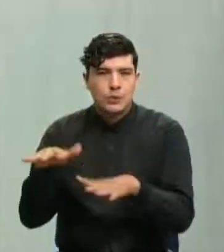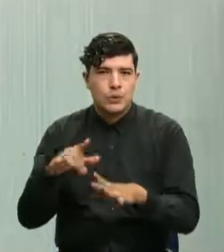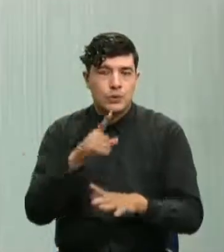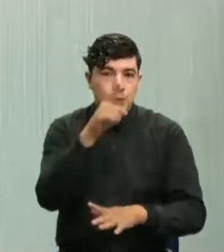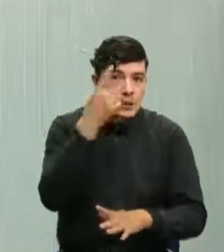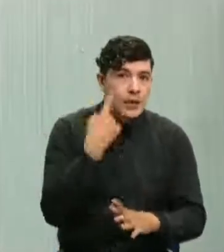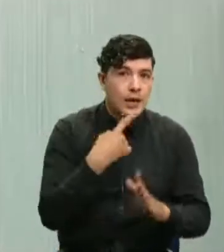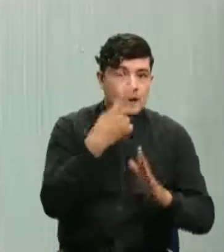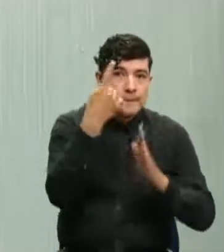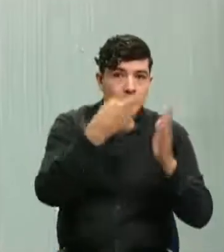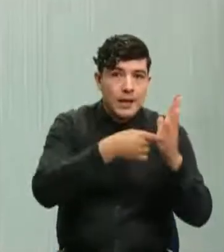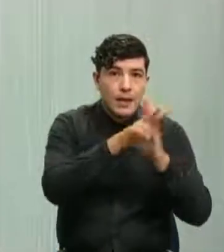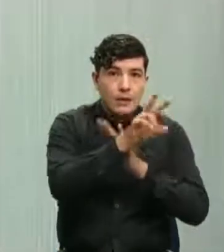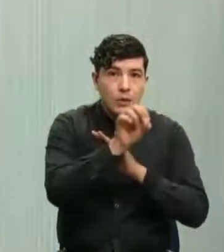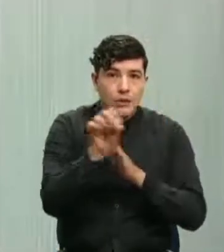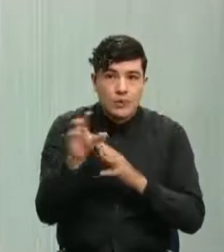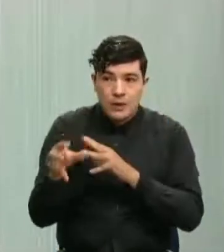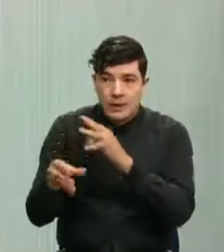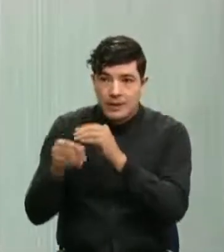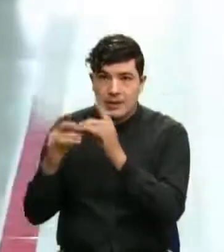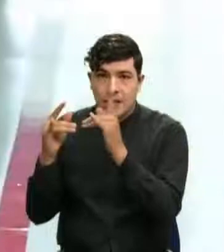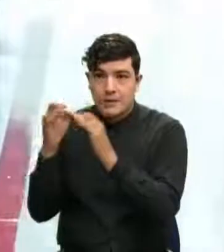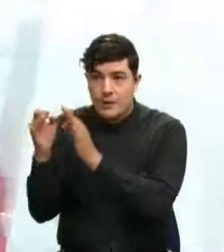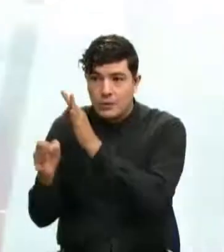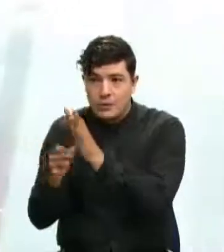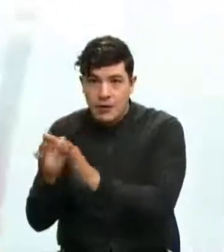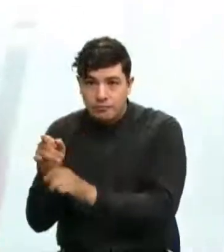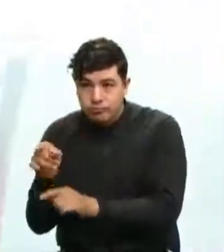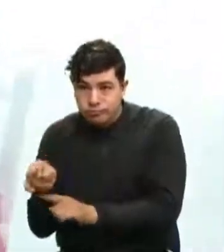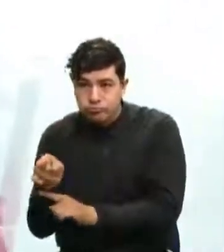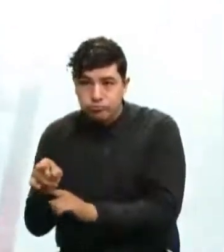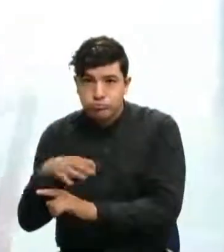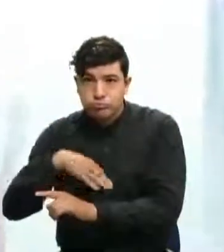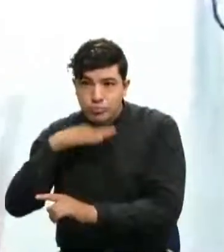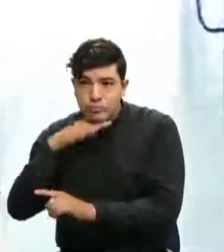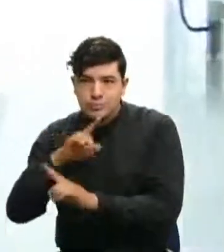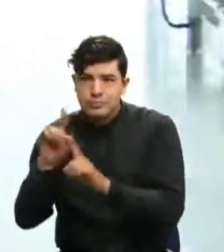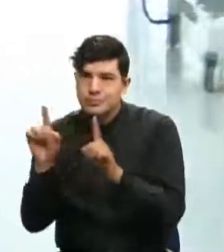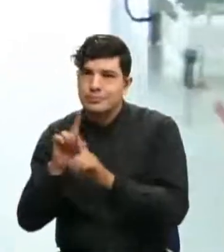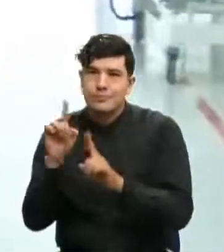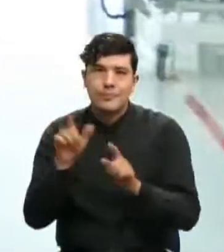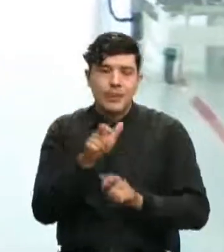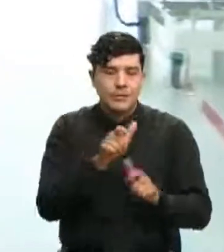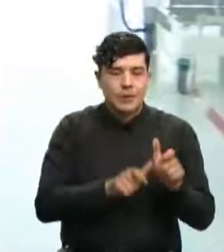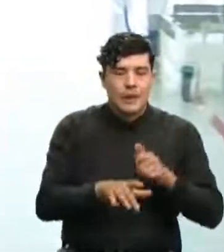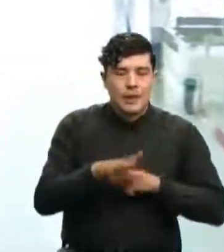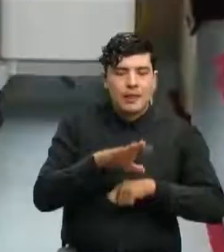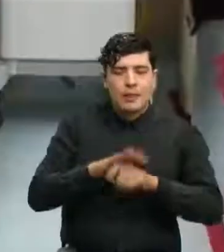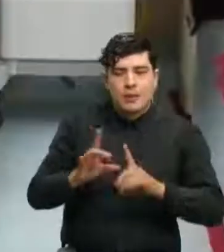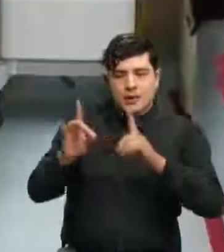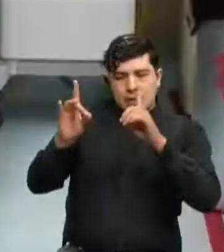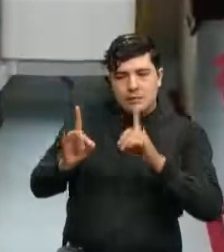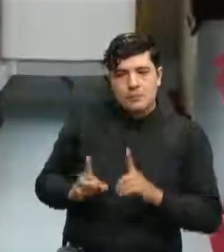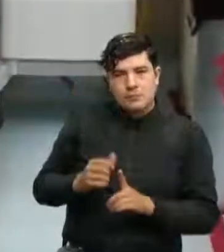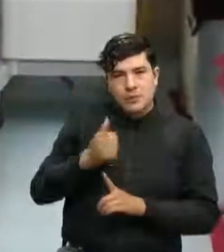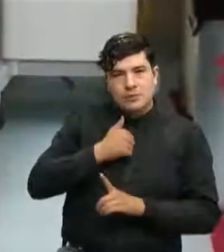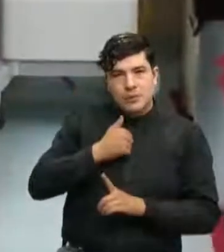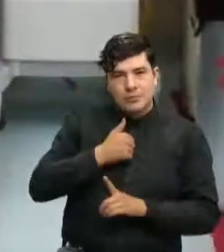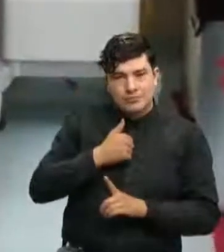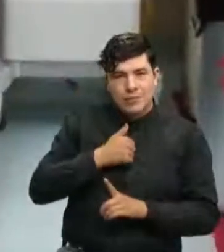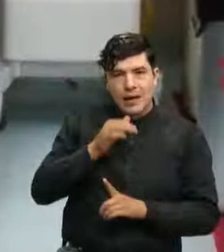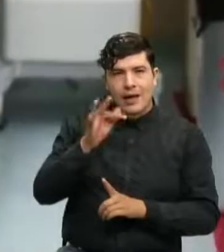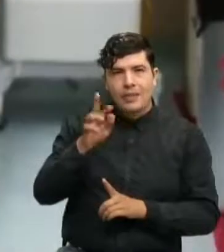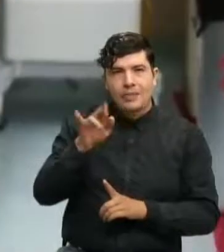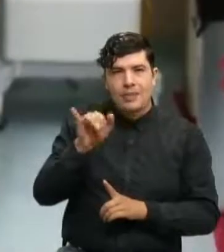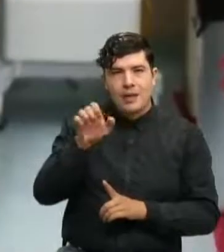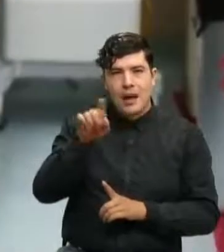1.200 por día, ya no hay UCI y los médicos entraron a escoger quién puede seguir con vida o morir. Es decir, ya utilizan el triage